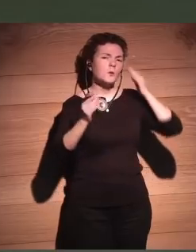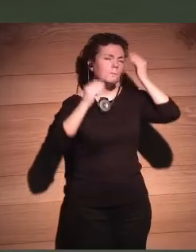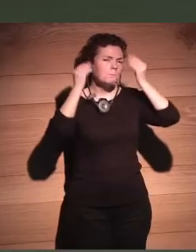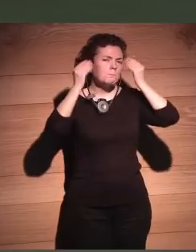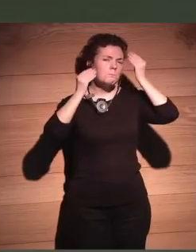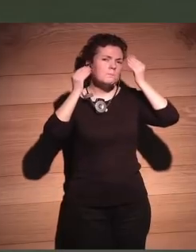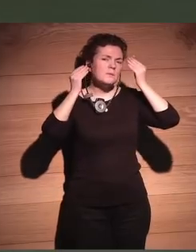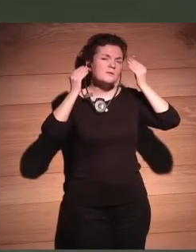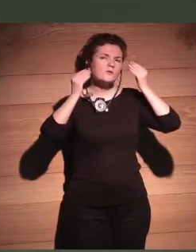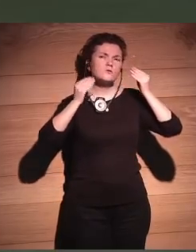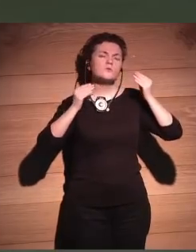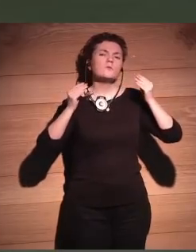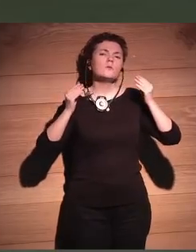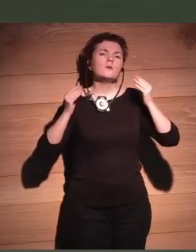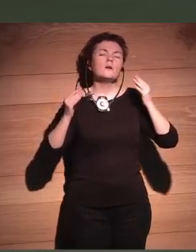hay